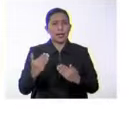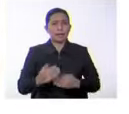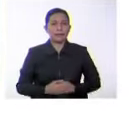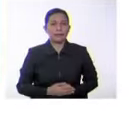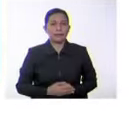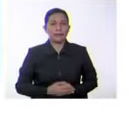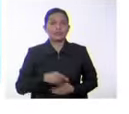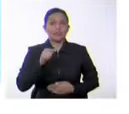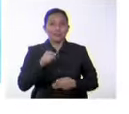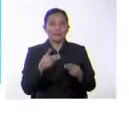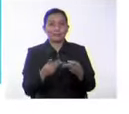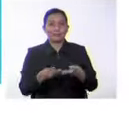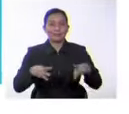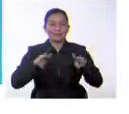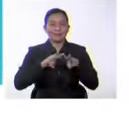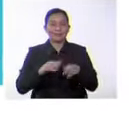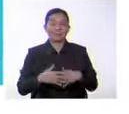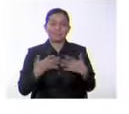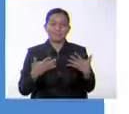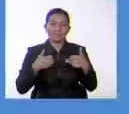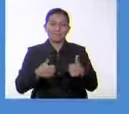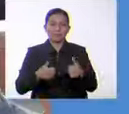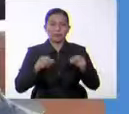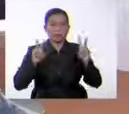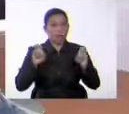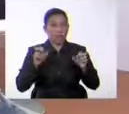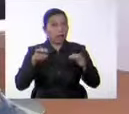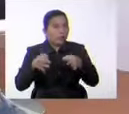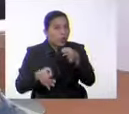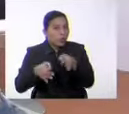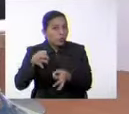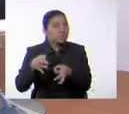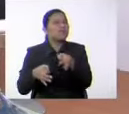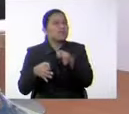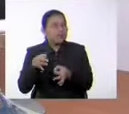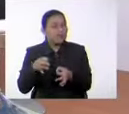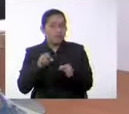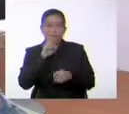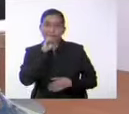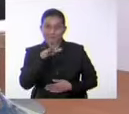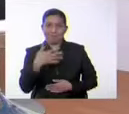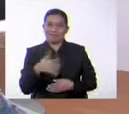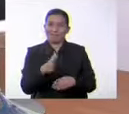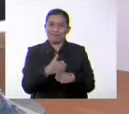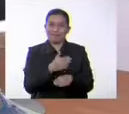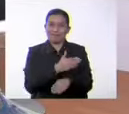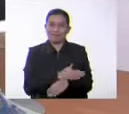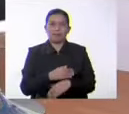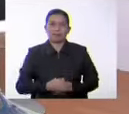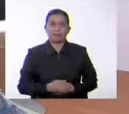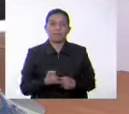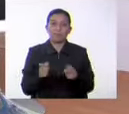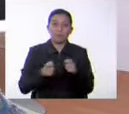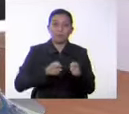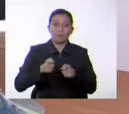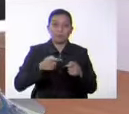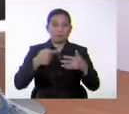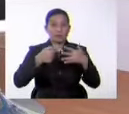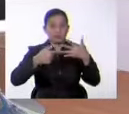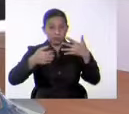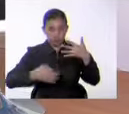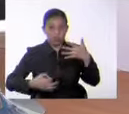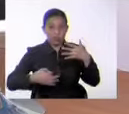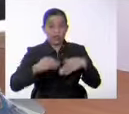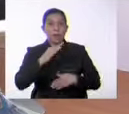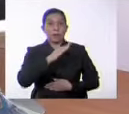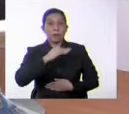parte moral. Ahora bien, la parte jurídica está dada, como ya lo decía, por las regulaciones legales dentro de los